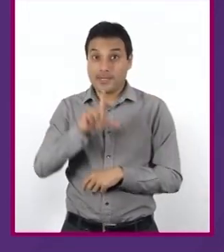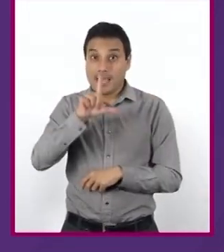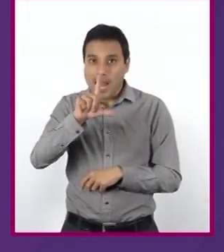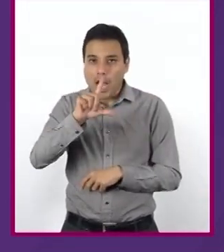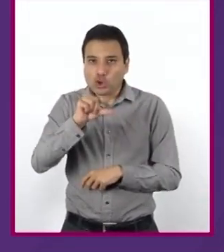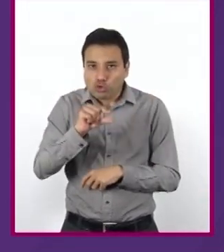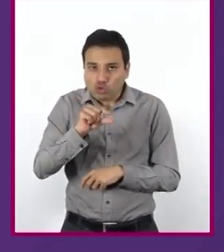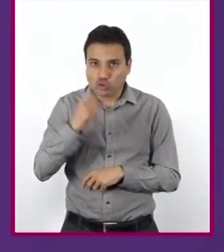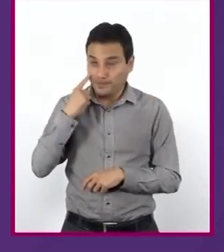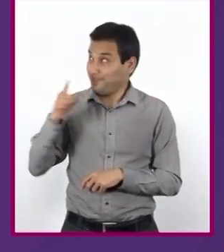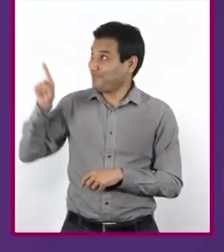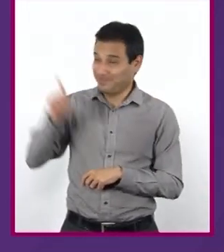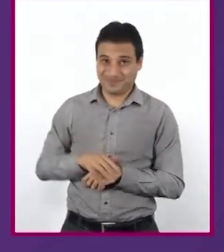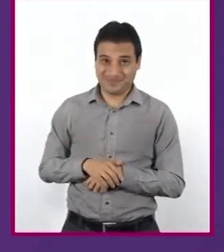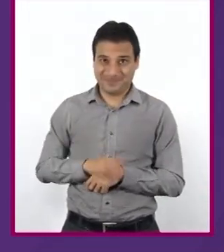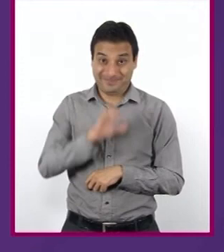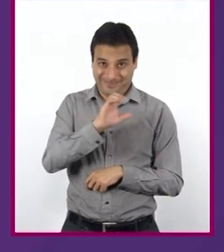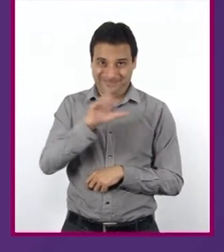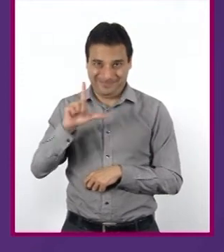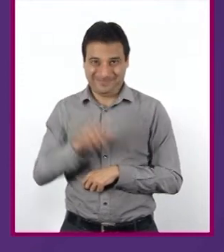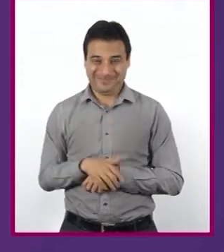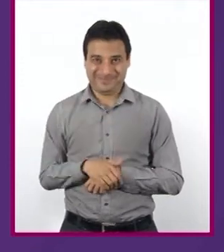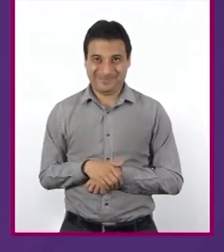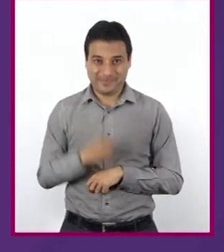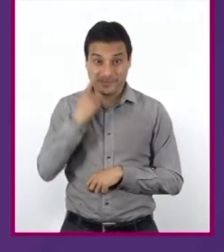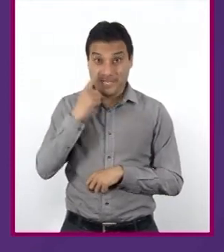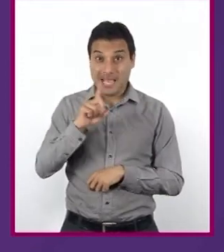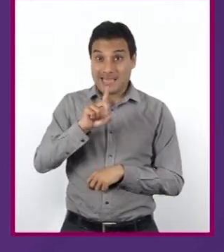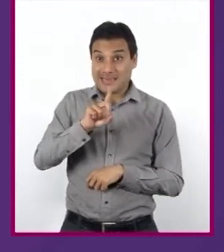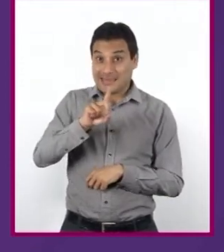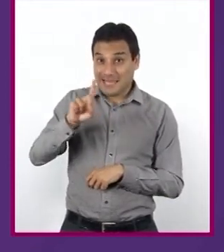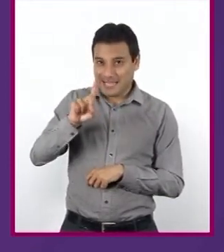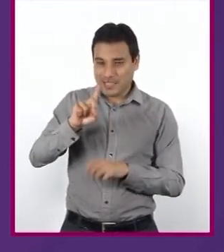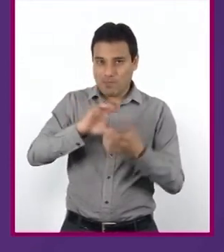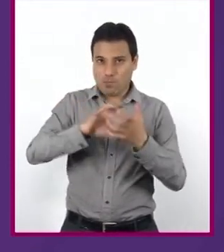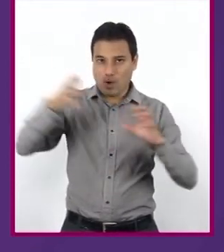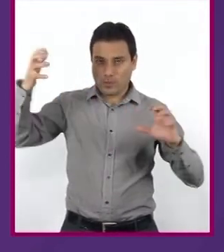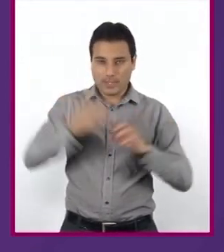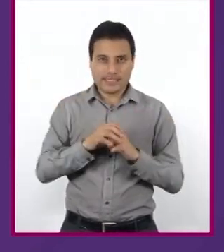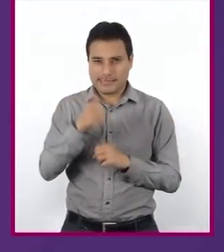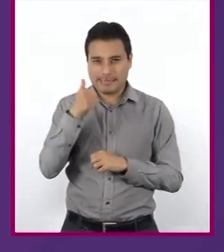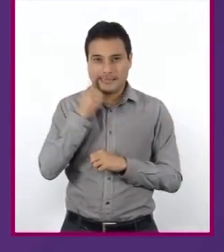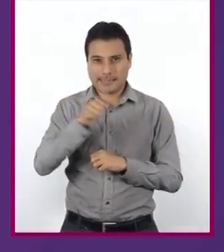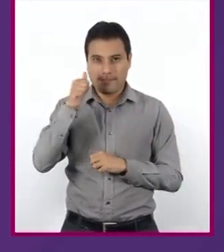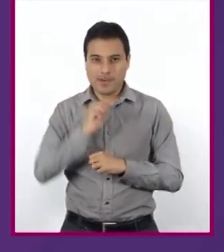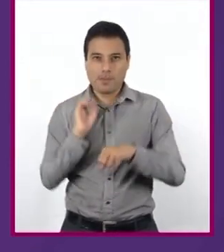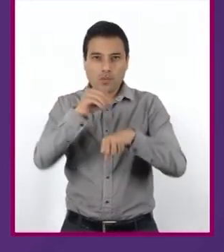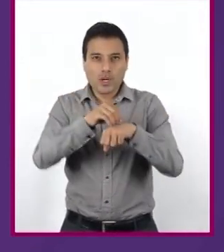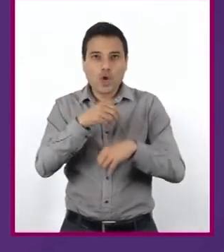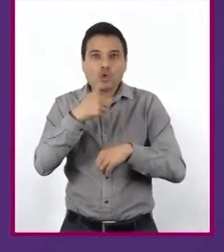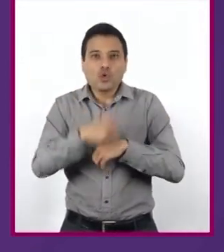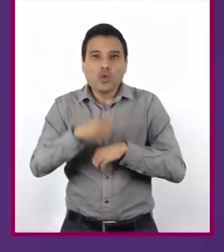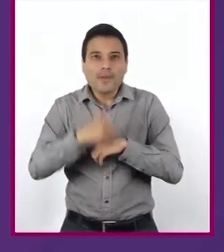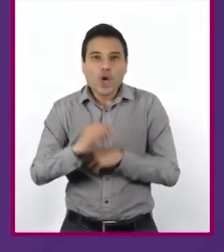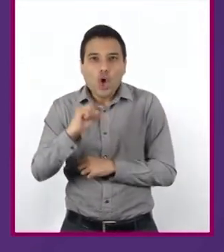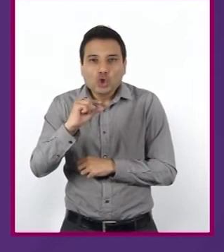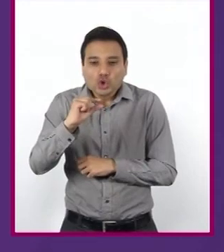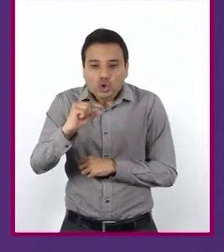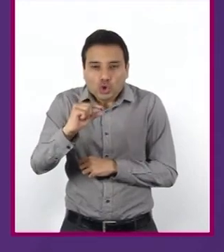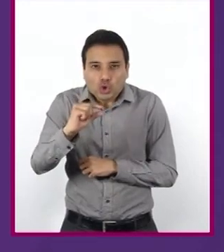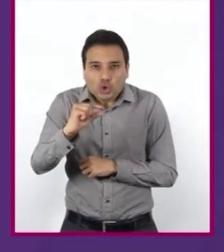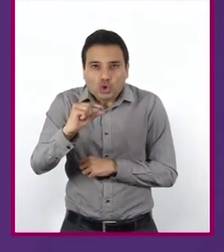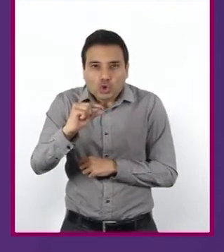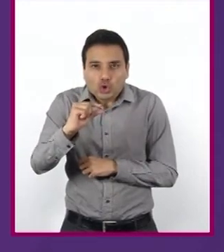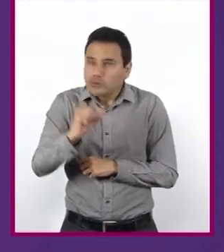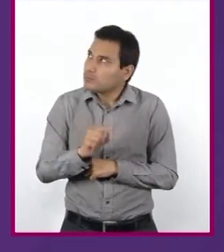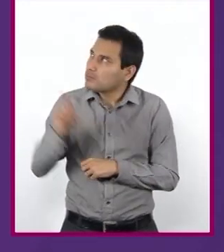minúscula. En las moléculas, a la derecha de cada símbolo se coloca un subíndice que indica la cantidad de átomos que